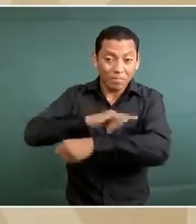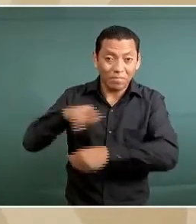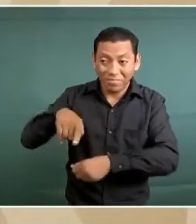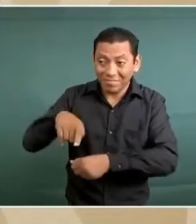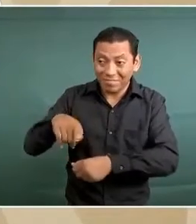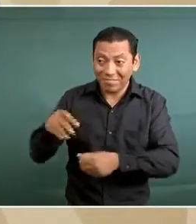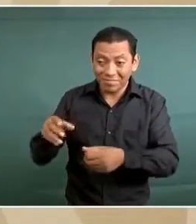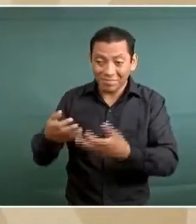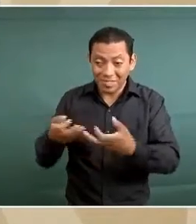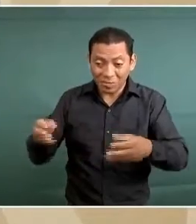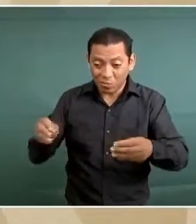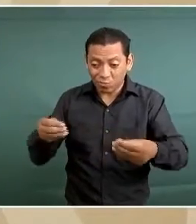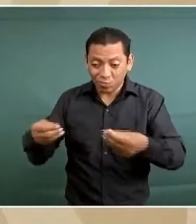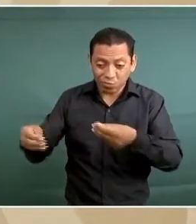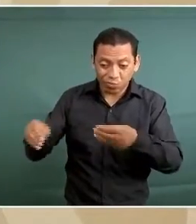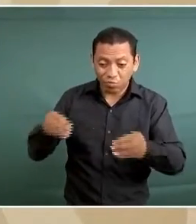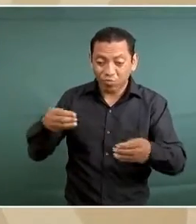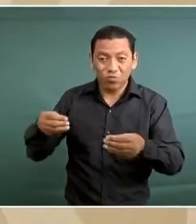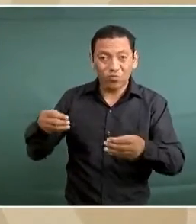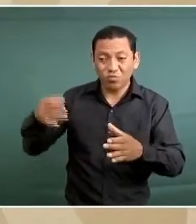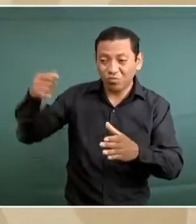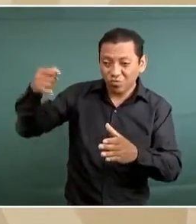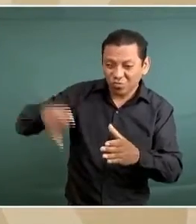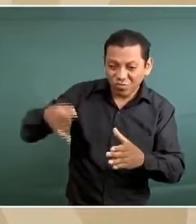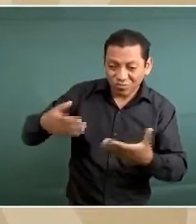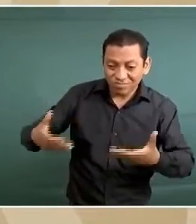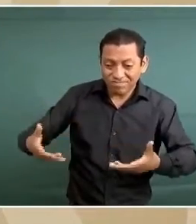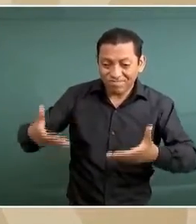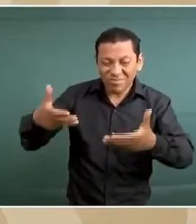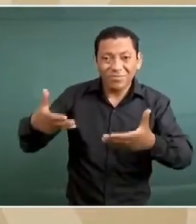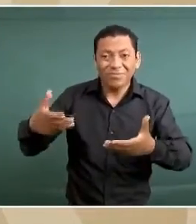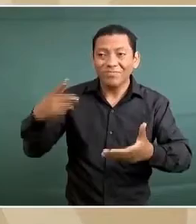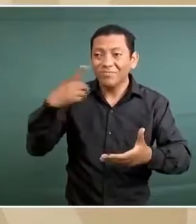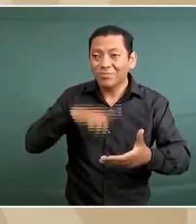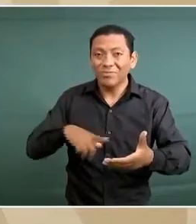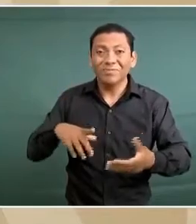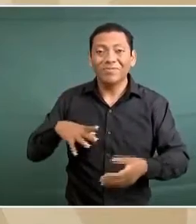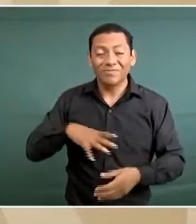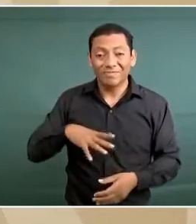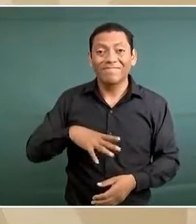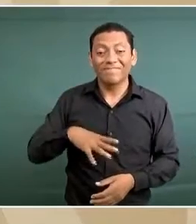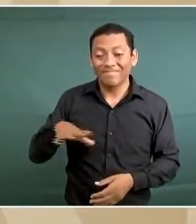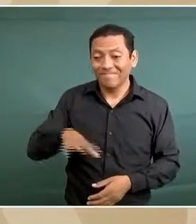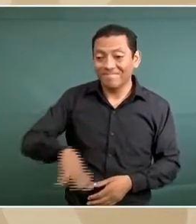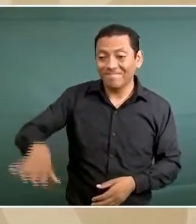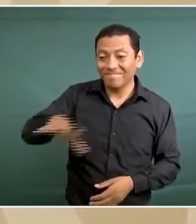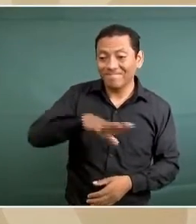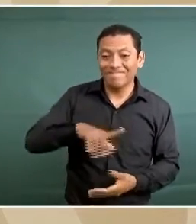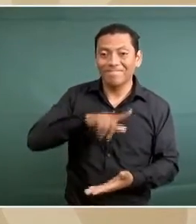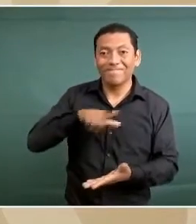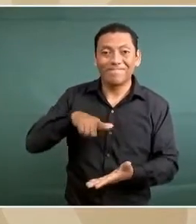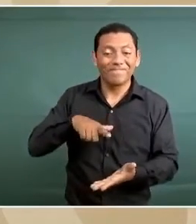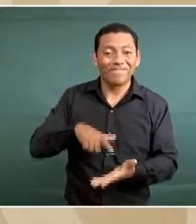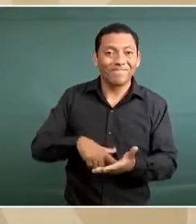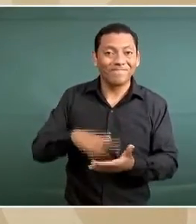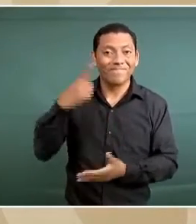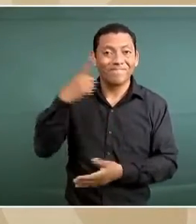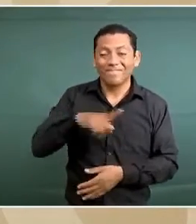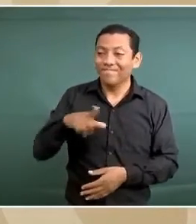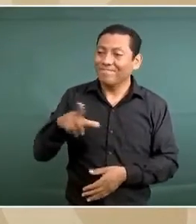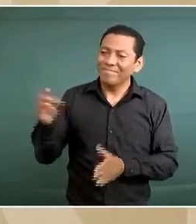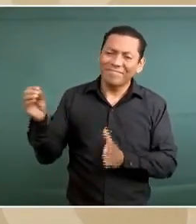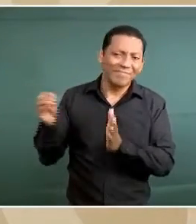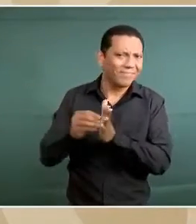hundimientos permanentes en las carreteras que es una zona de hundimientos de por sí